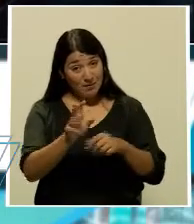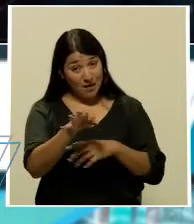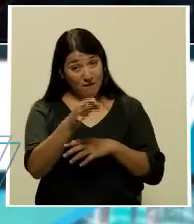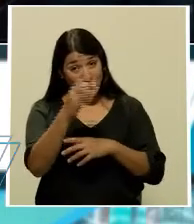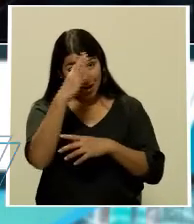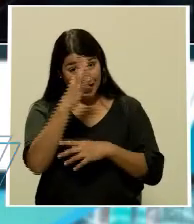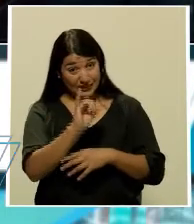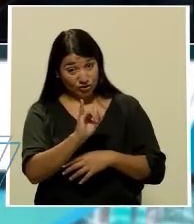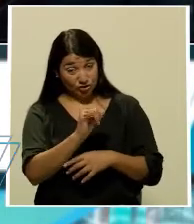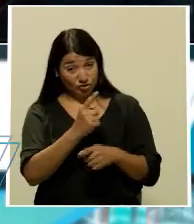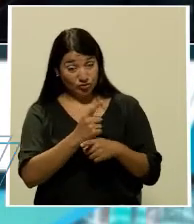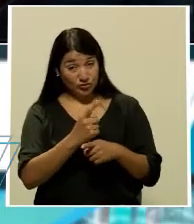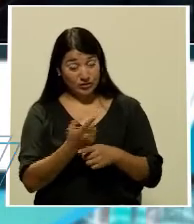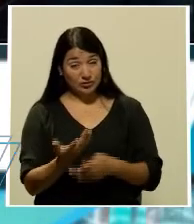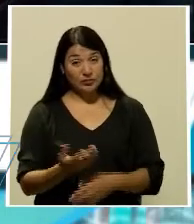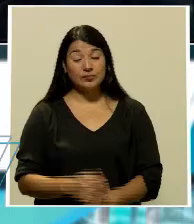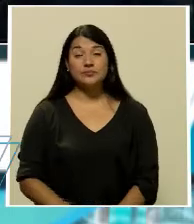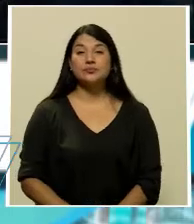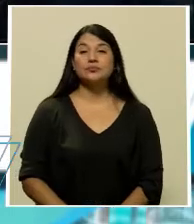parece sano?